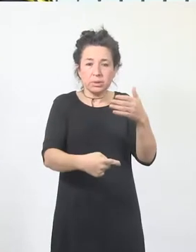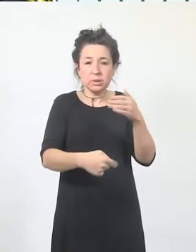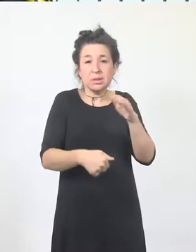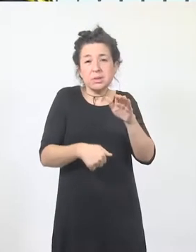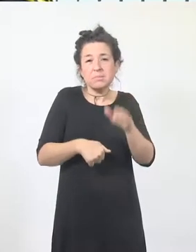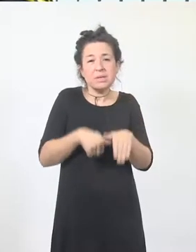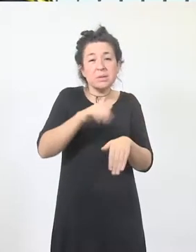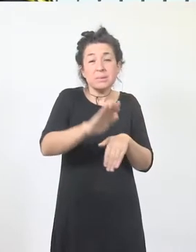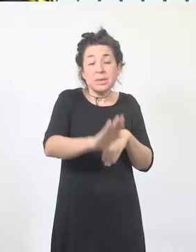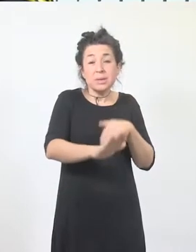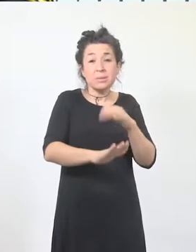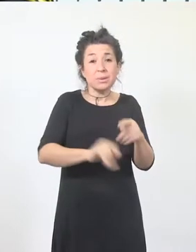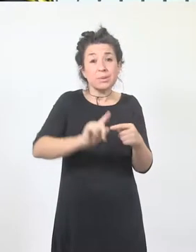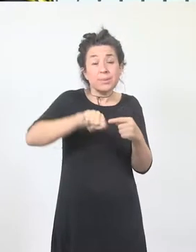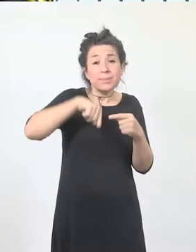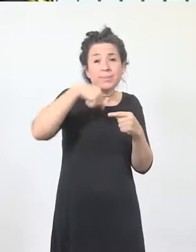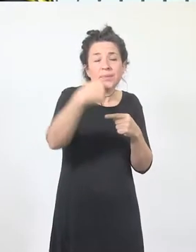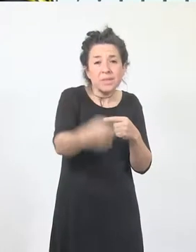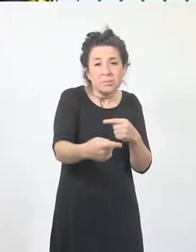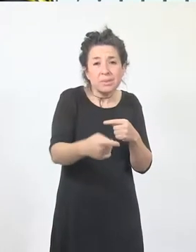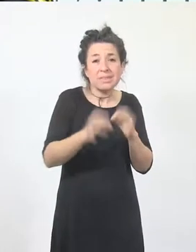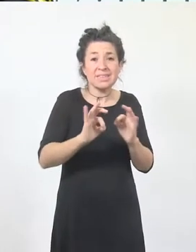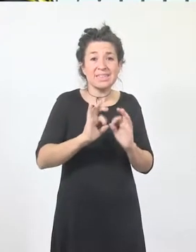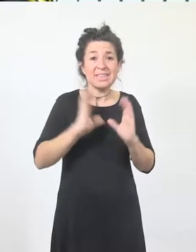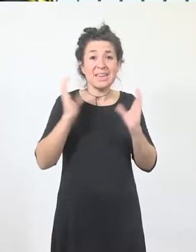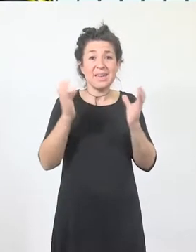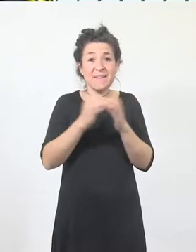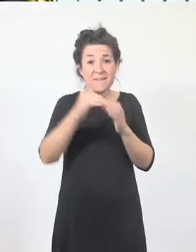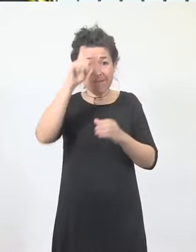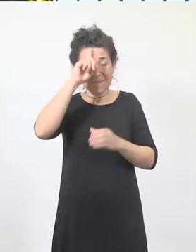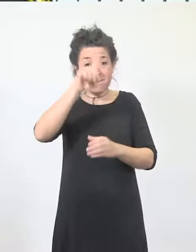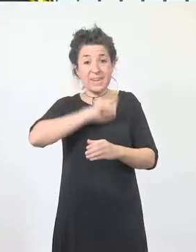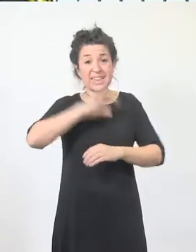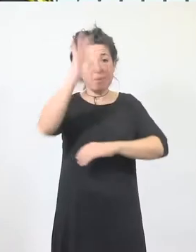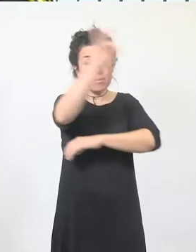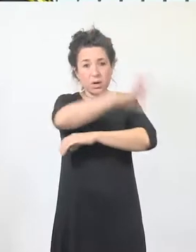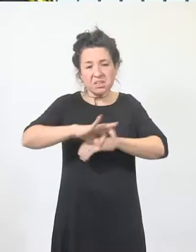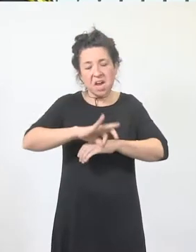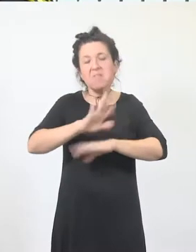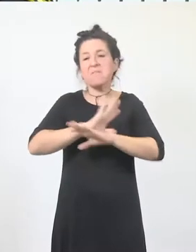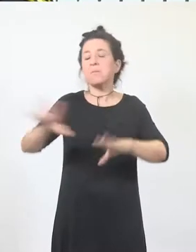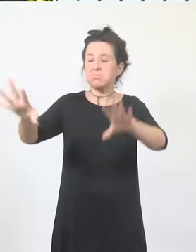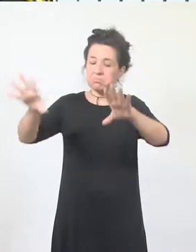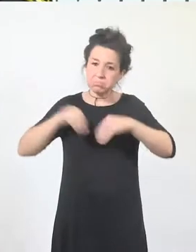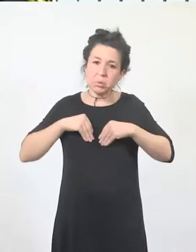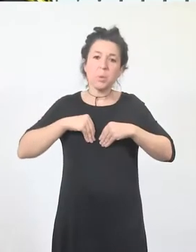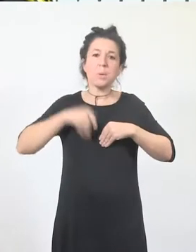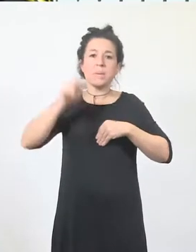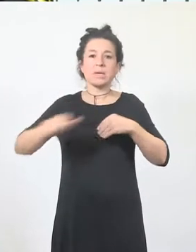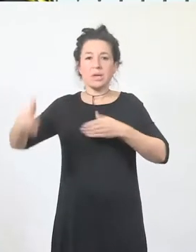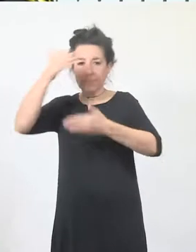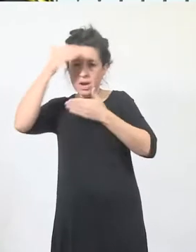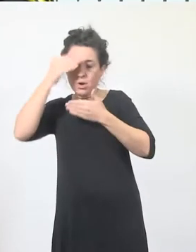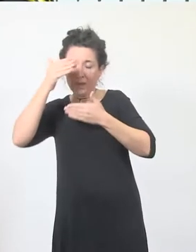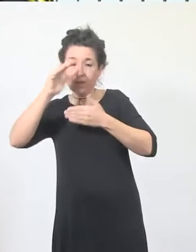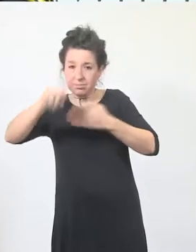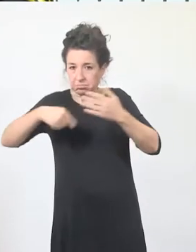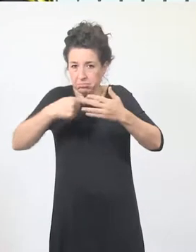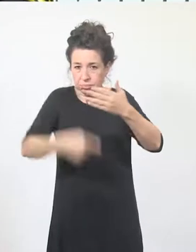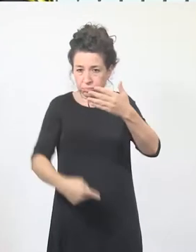de otros pasos, el Frente Polisario incluso aceptó a esos marroquíes, pero a pesar de todo